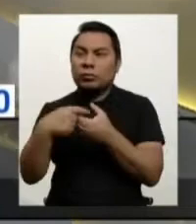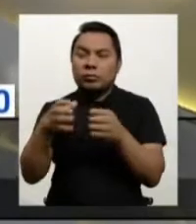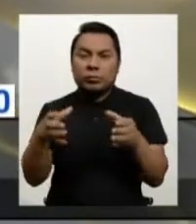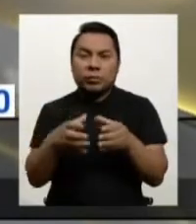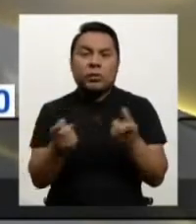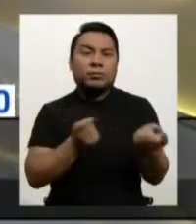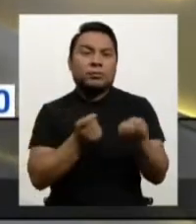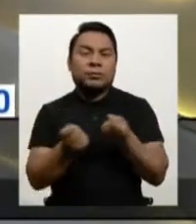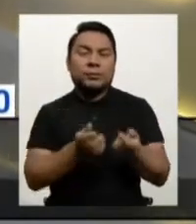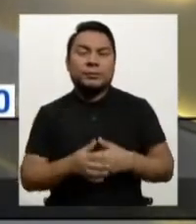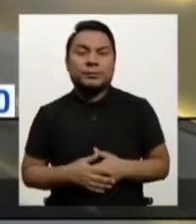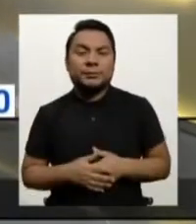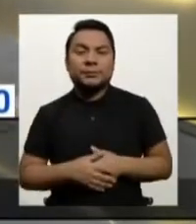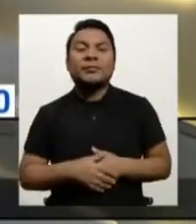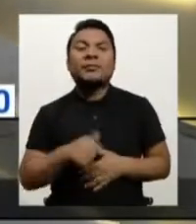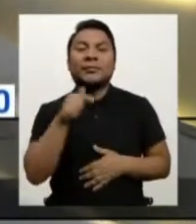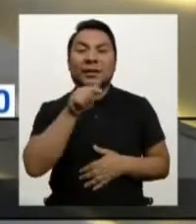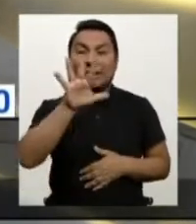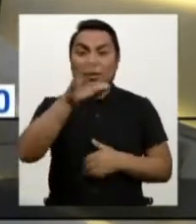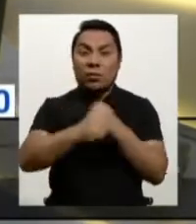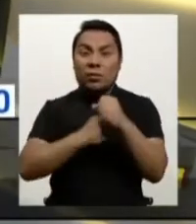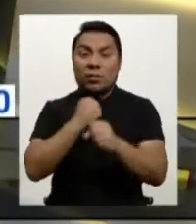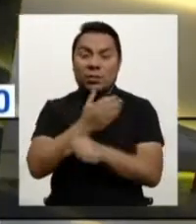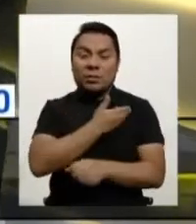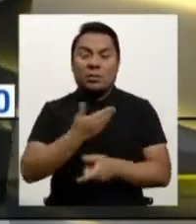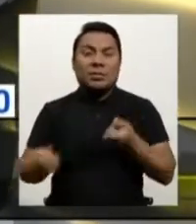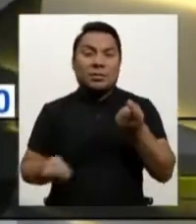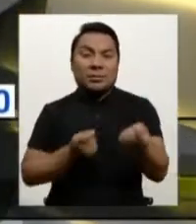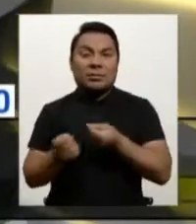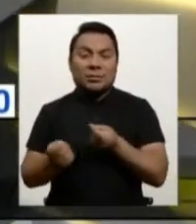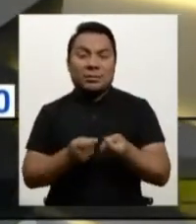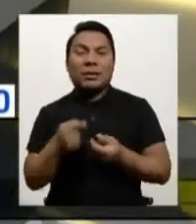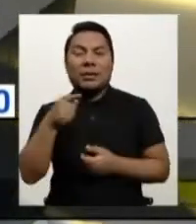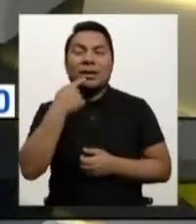del partido. Claro, con miras a qué, ¿no? Porque se habla de la era de Mao, fue la era de la